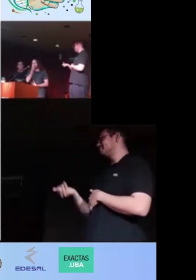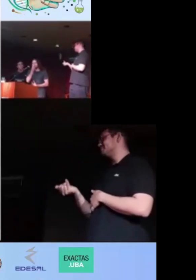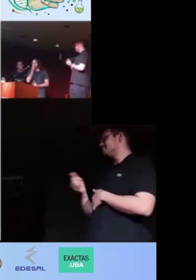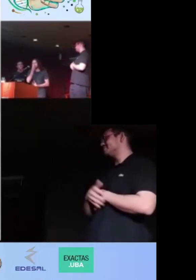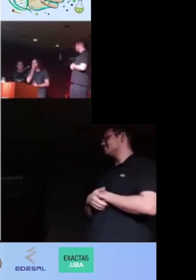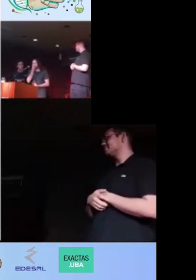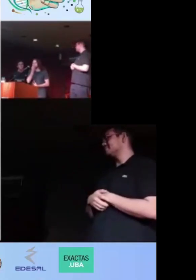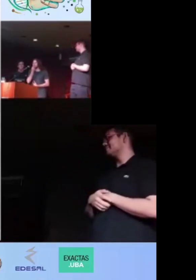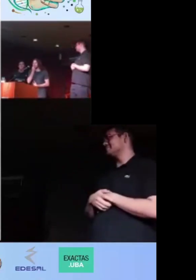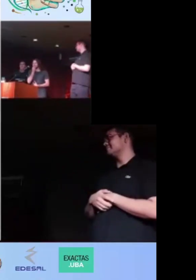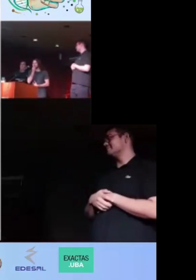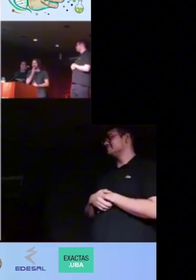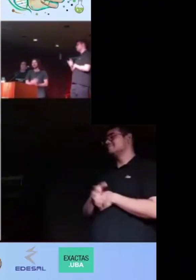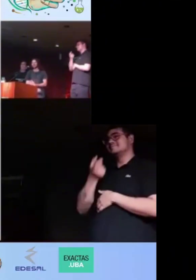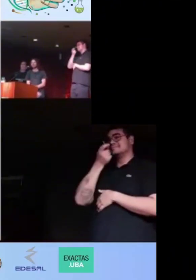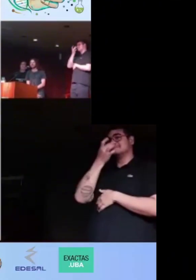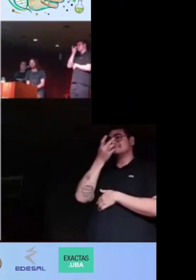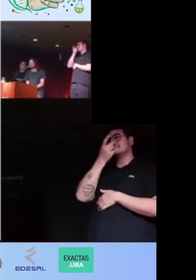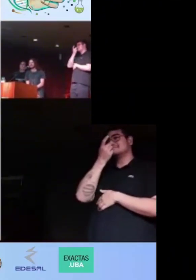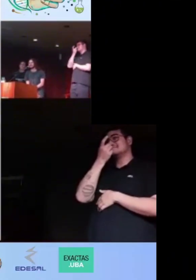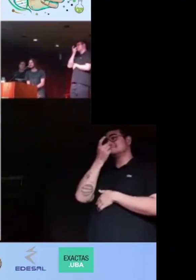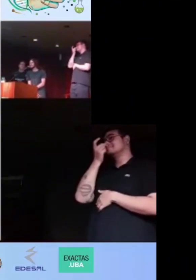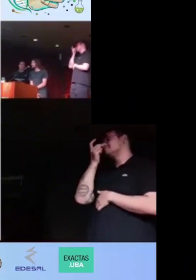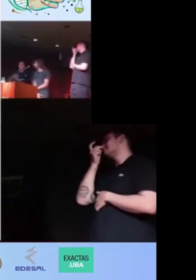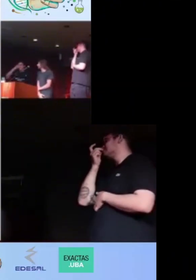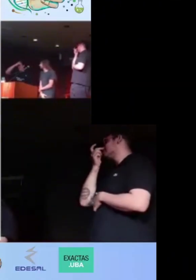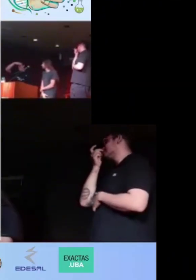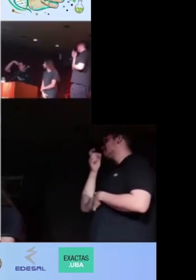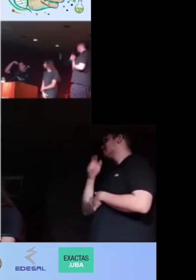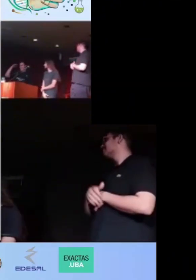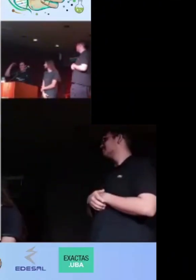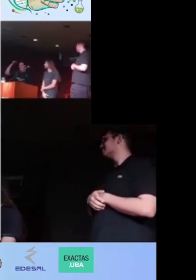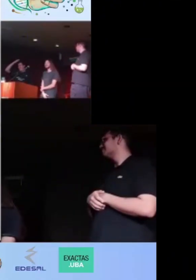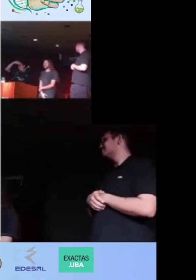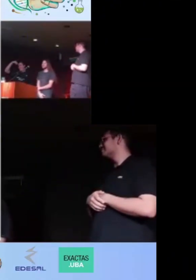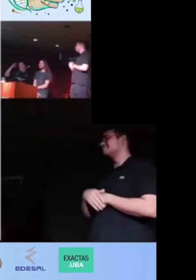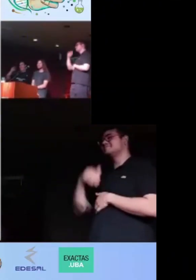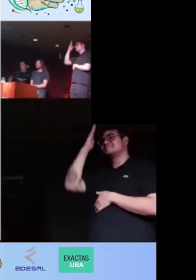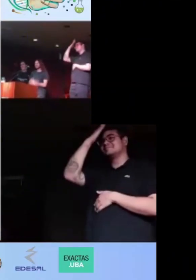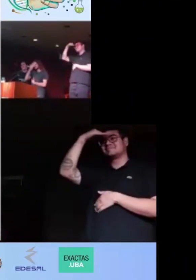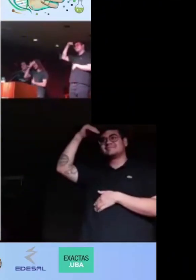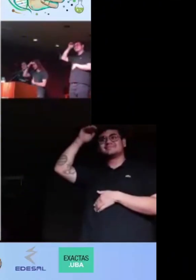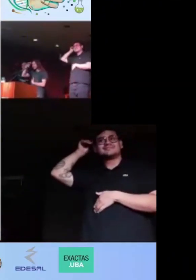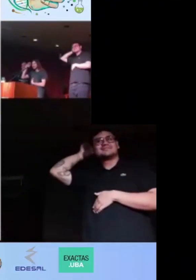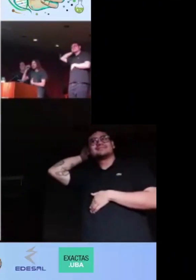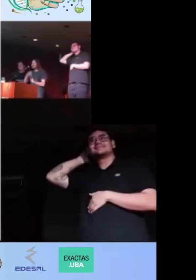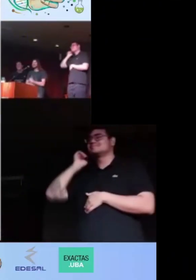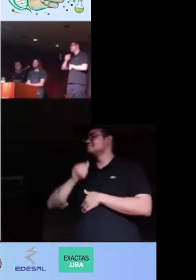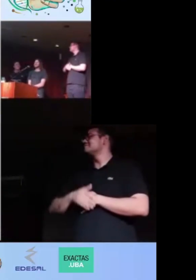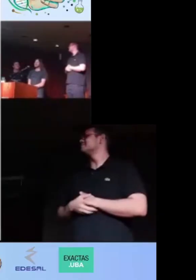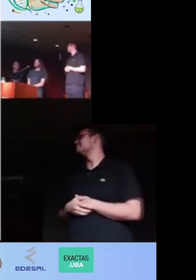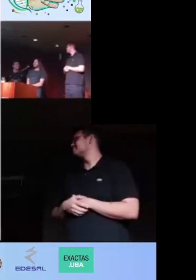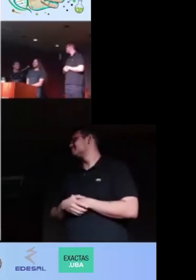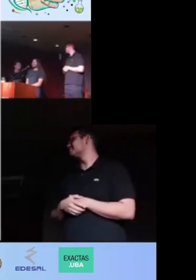esta, por el arito que nos han puesto los chicos. La de Tobías es por el chiquillo, esta.